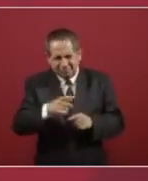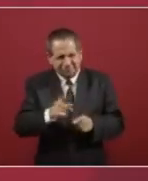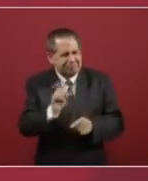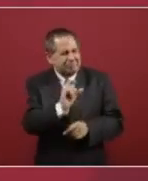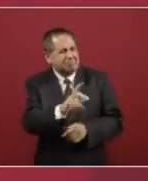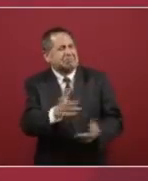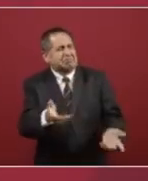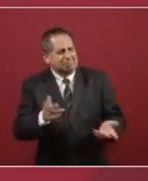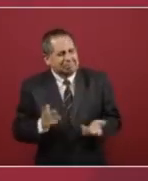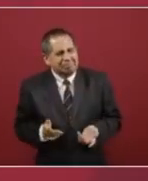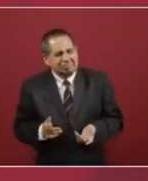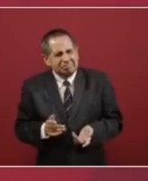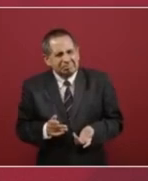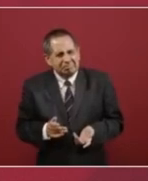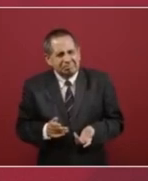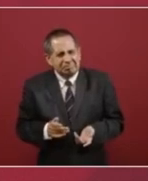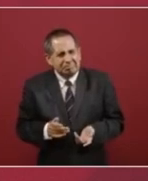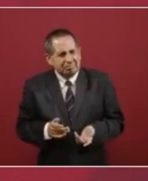cuándo?